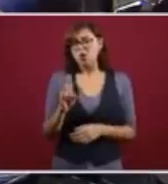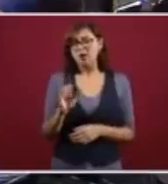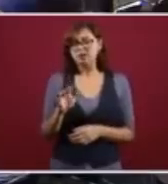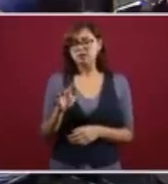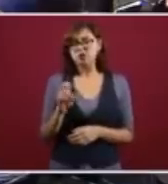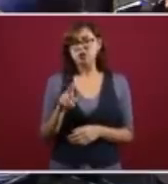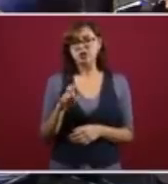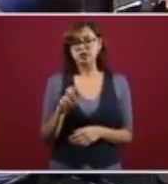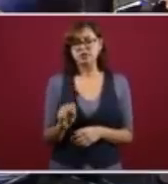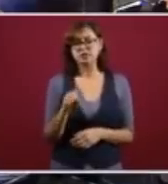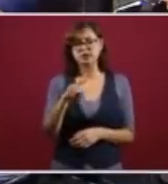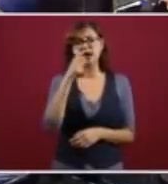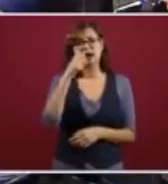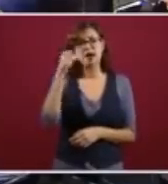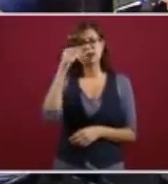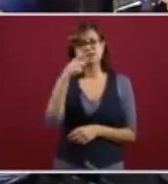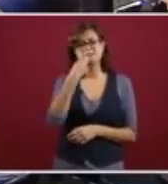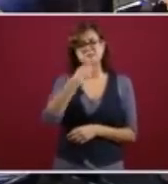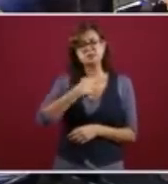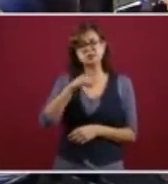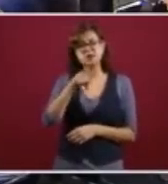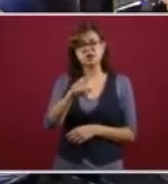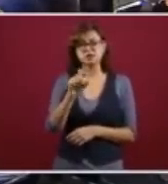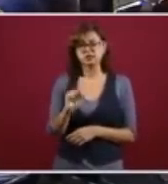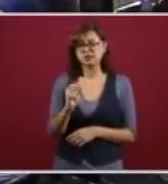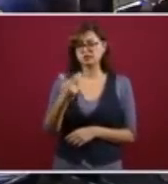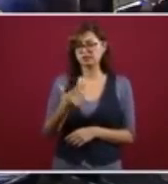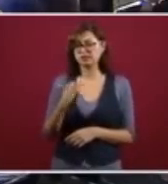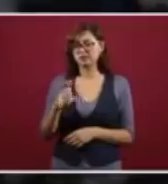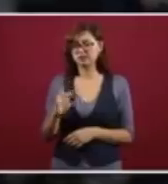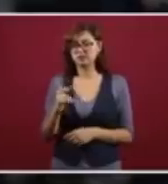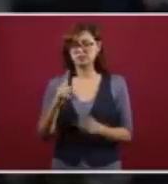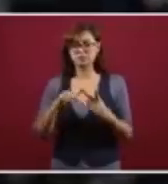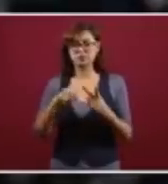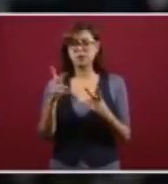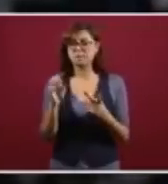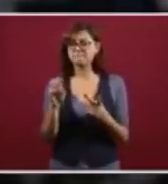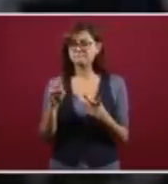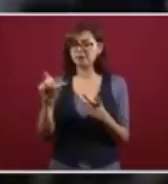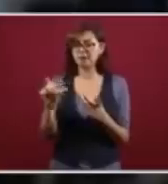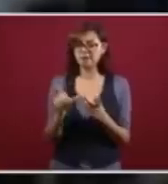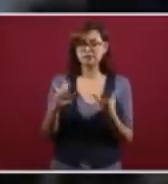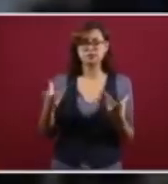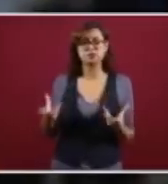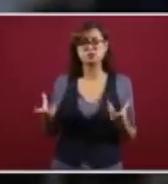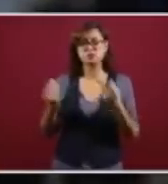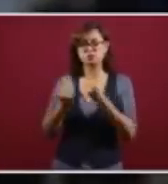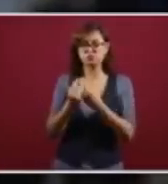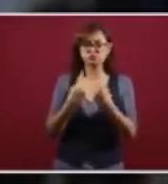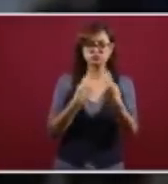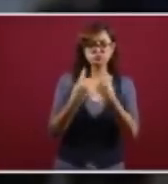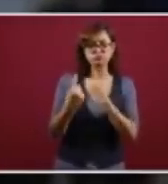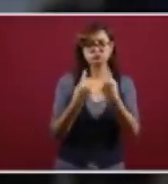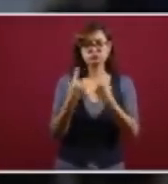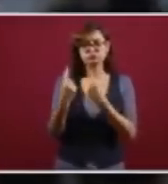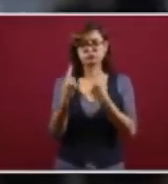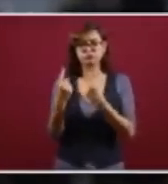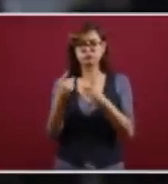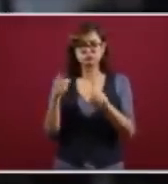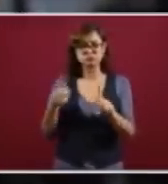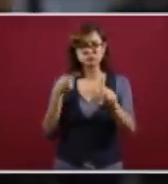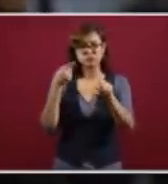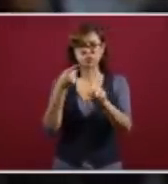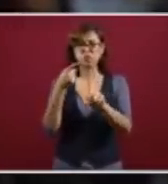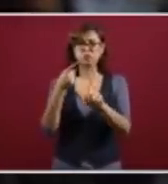reunir la Secretaría de Hacienda y los funcionarios de Pemex para ver lo del asunto de ese repunte, de